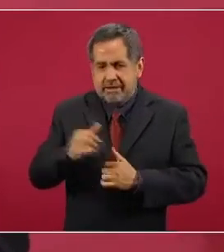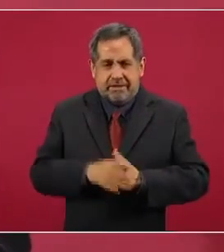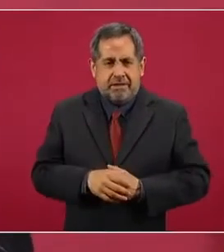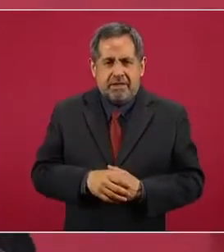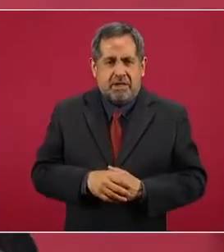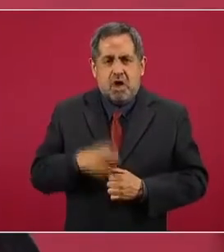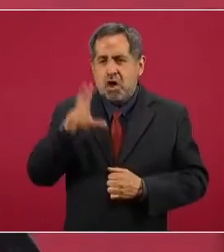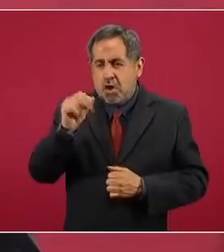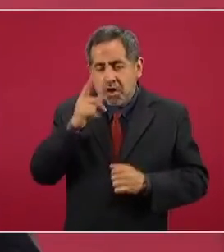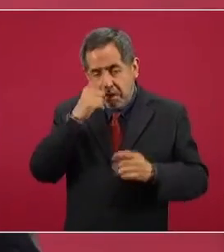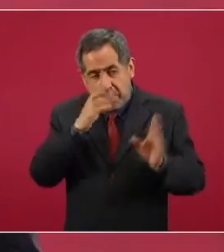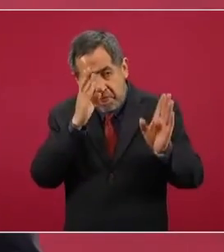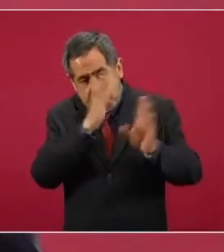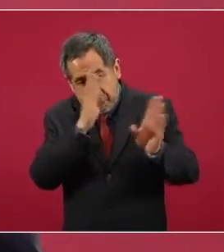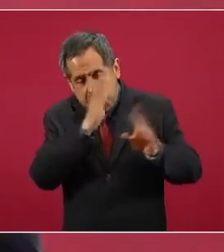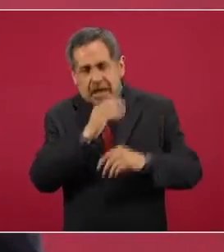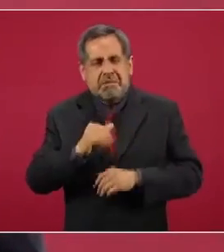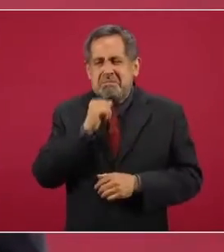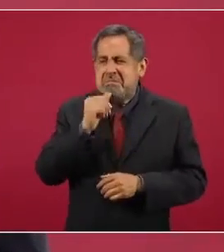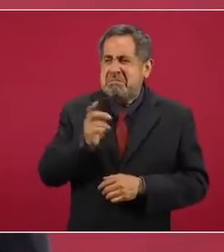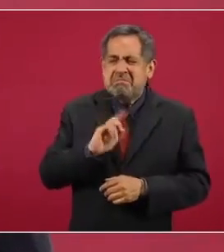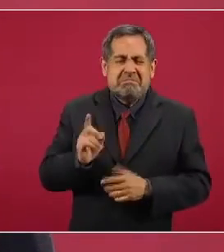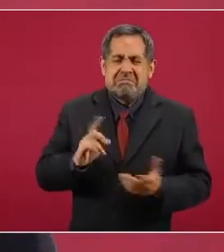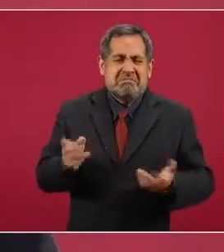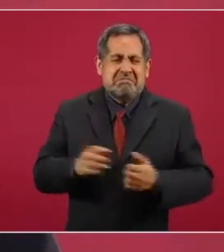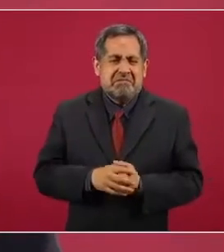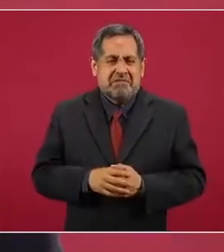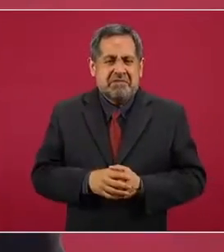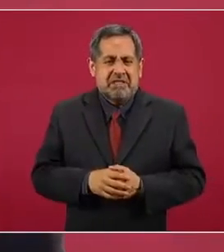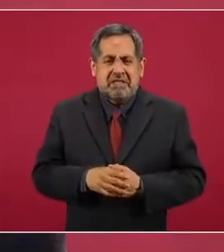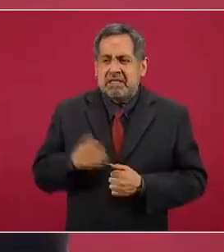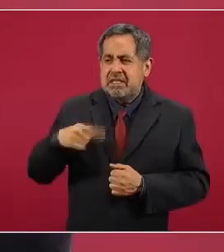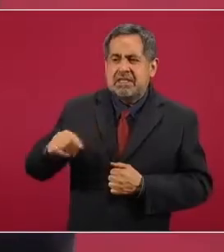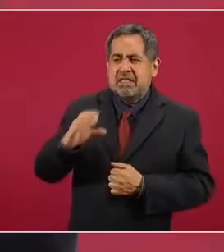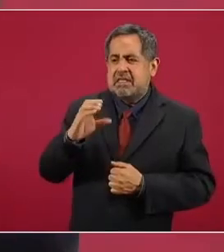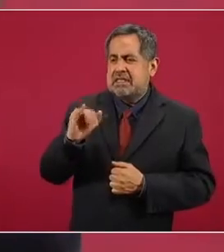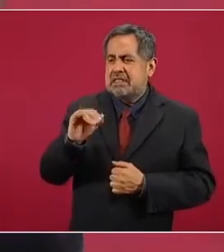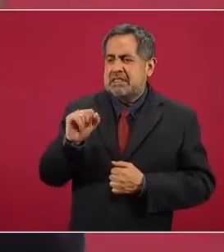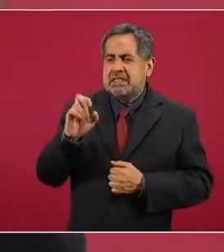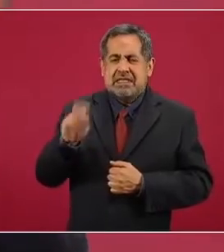no hacemos espionaje, ya no existe el CISEN,